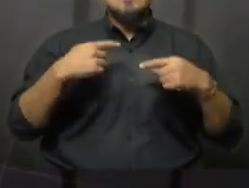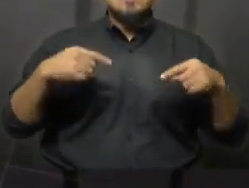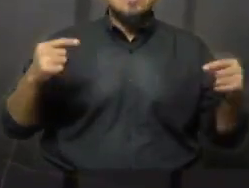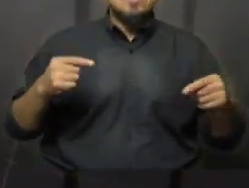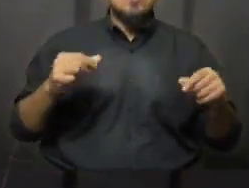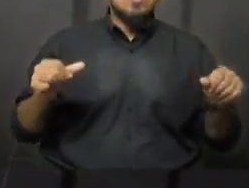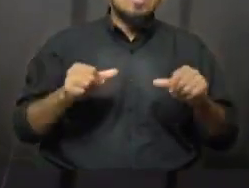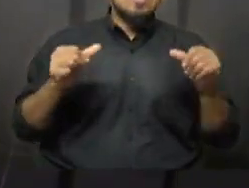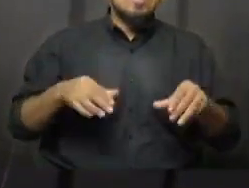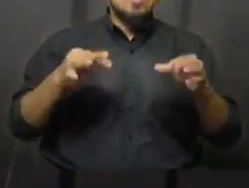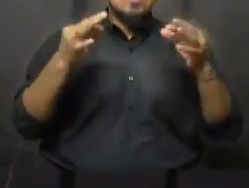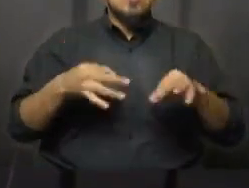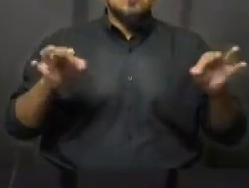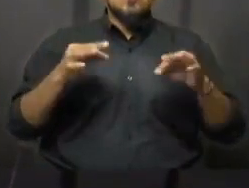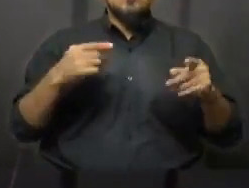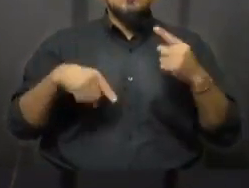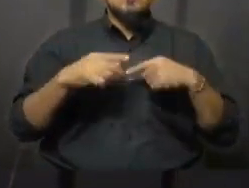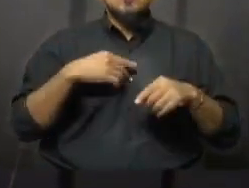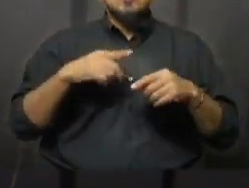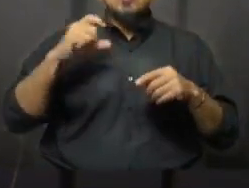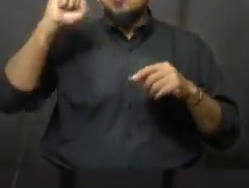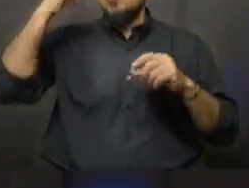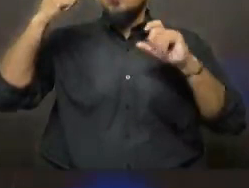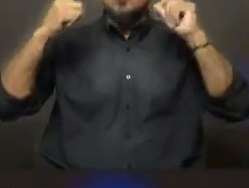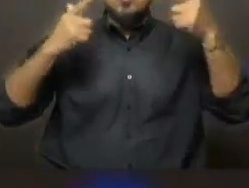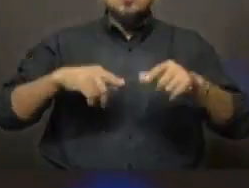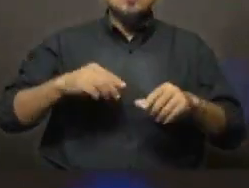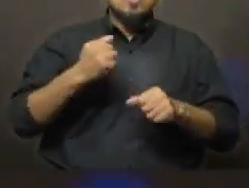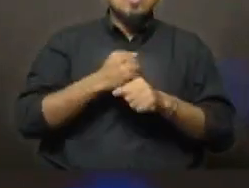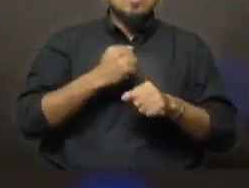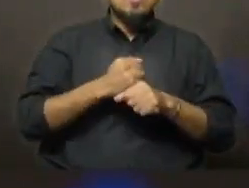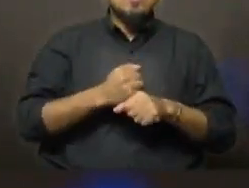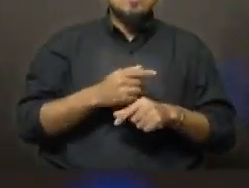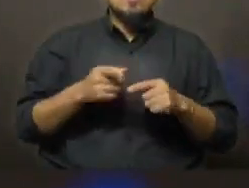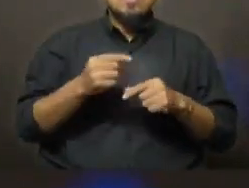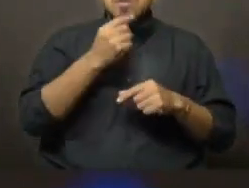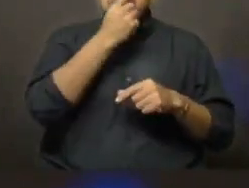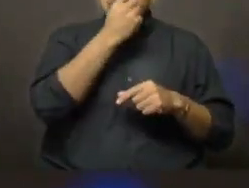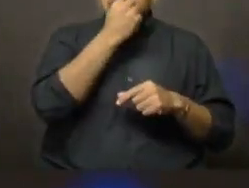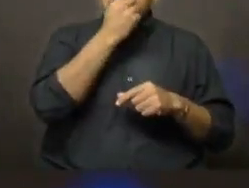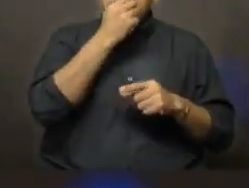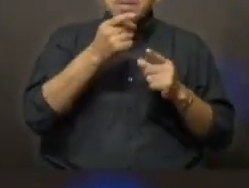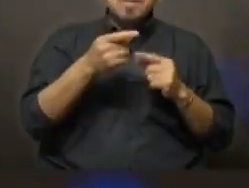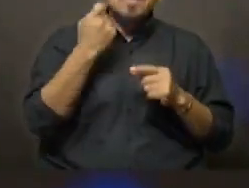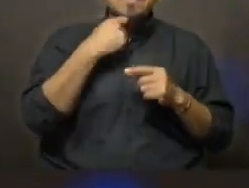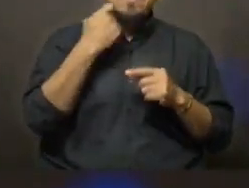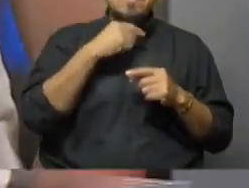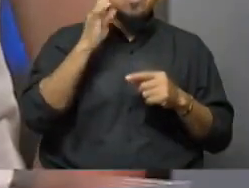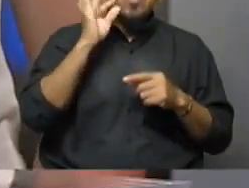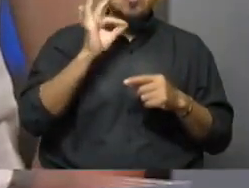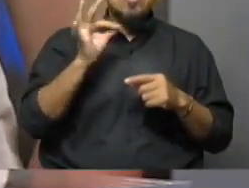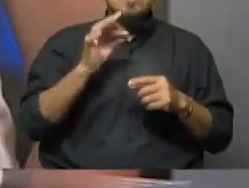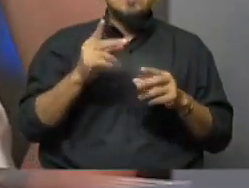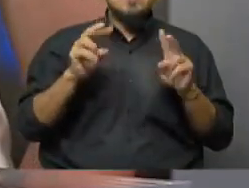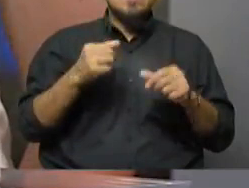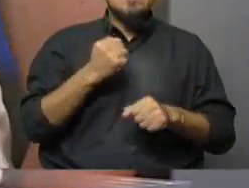productoras, sonidistas, iluminadoras, encontrándonos con falta de oportunidades laborales, uh-huh.